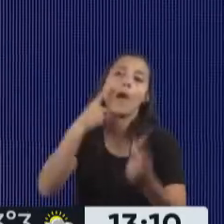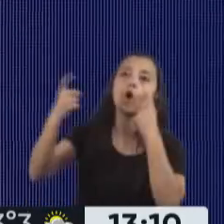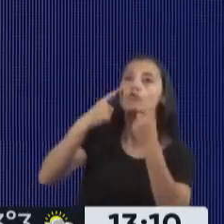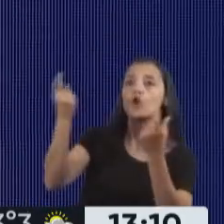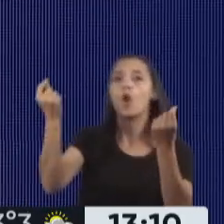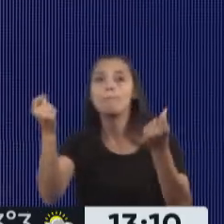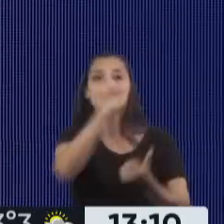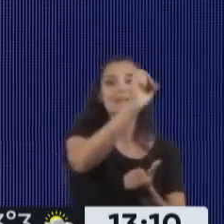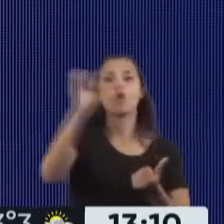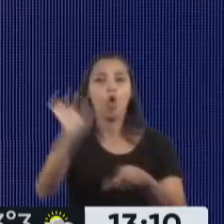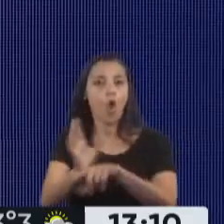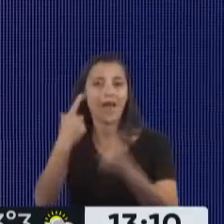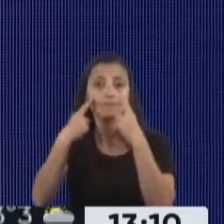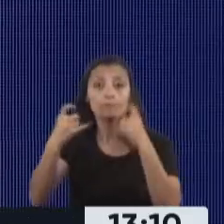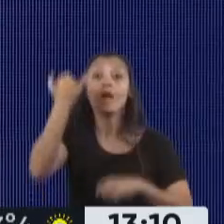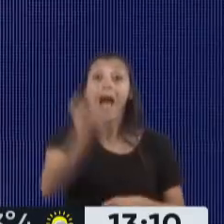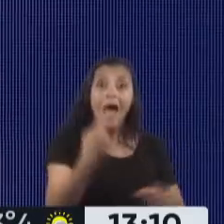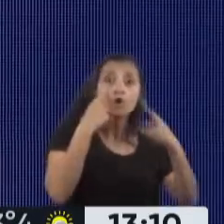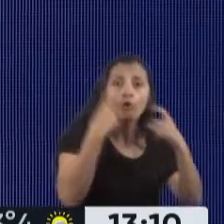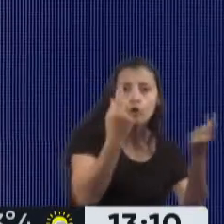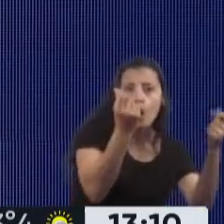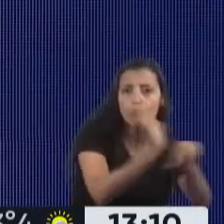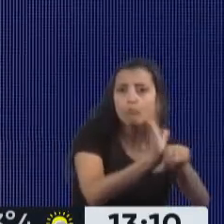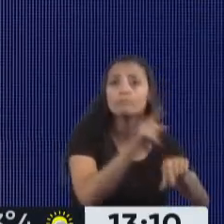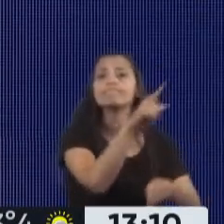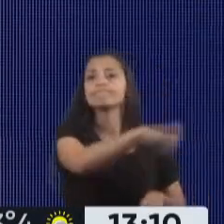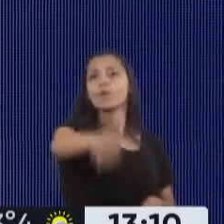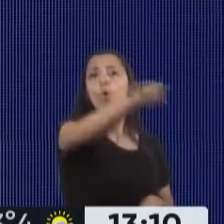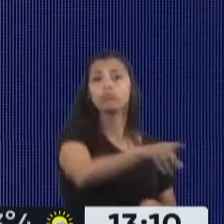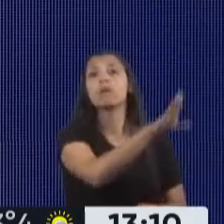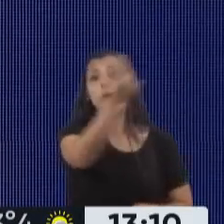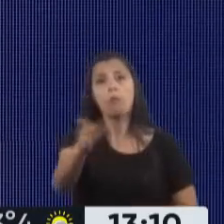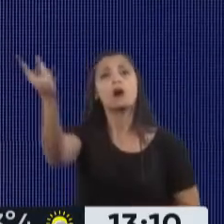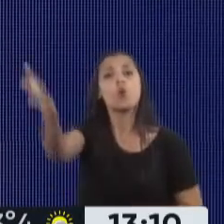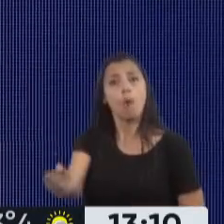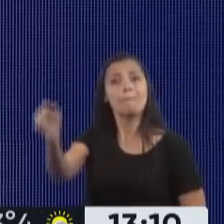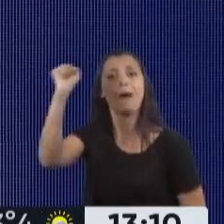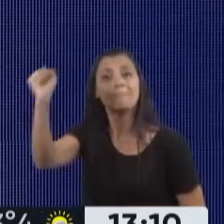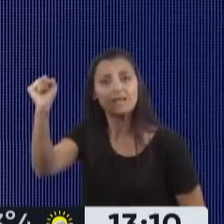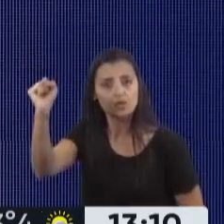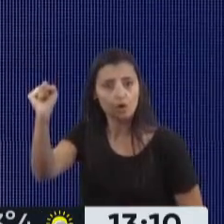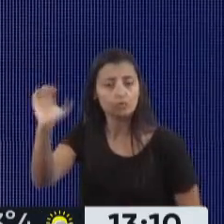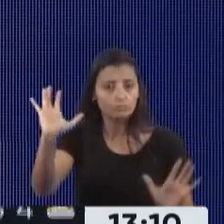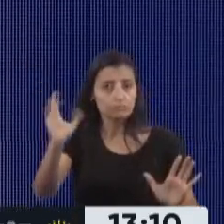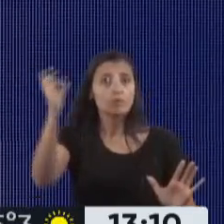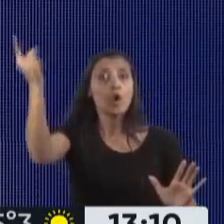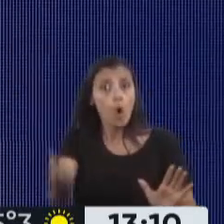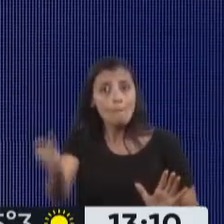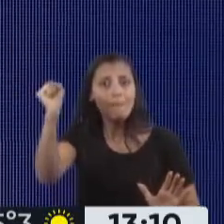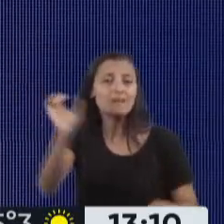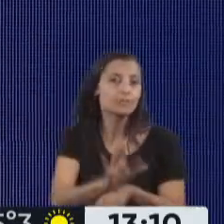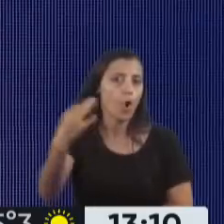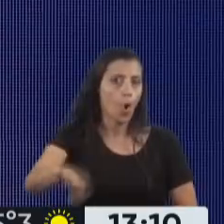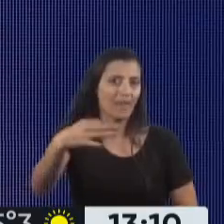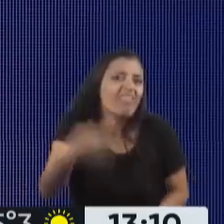capitales. Cuando ustedes tienen controles de capitales, ustedes van y compran pesos, no porque quieren, sino porque están